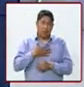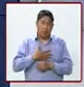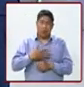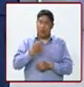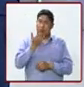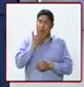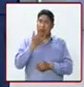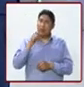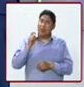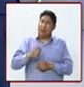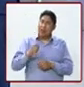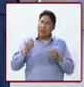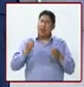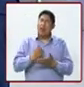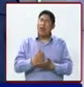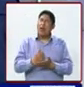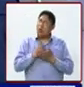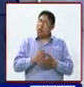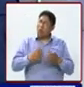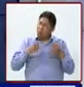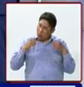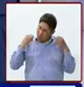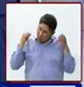que necesita ayuda urgente, Héctor.